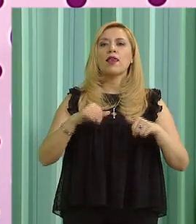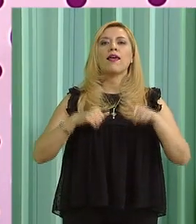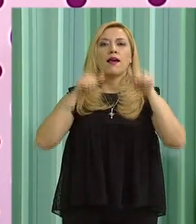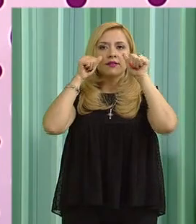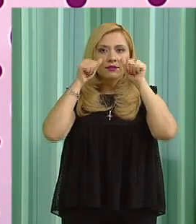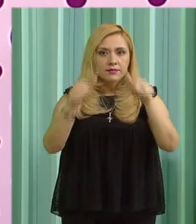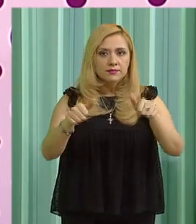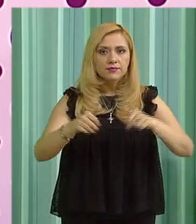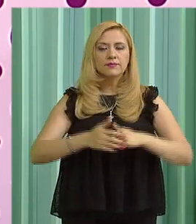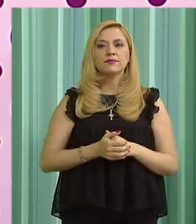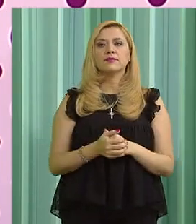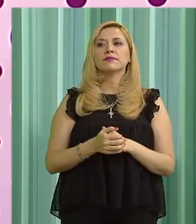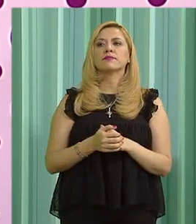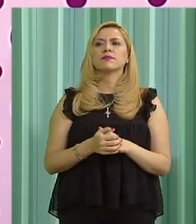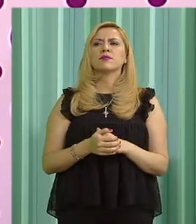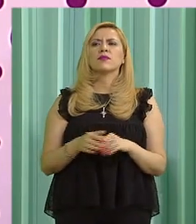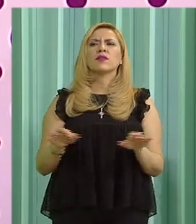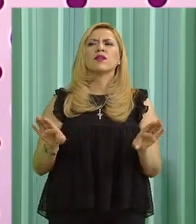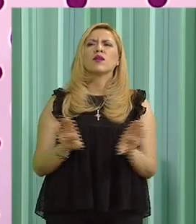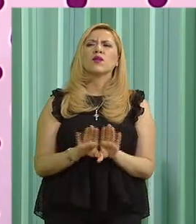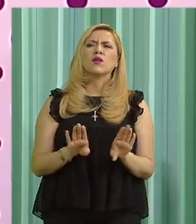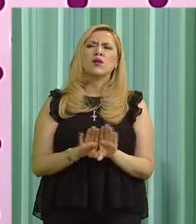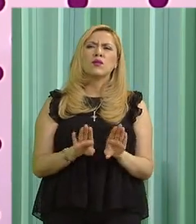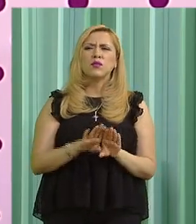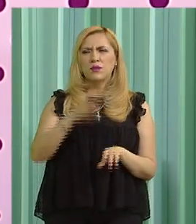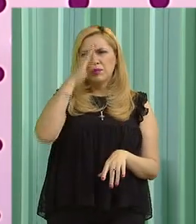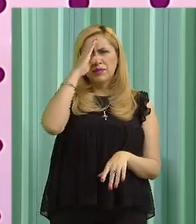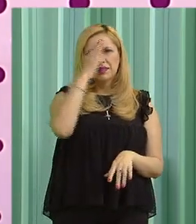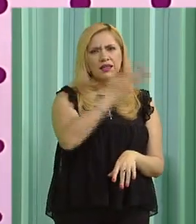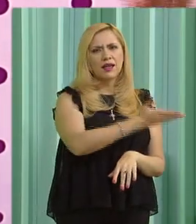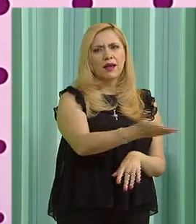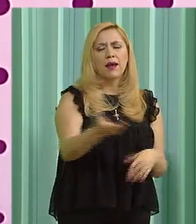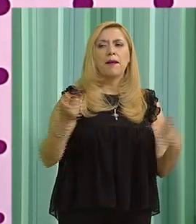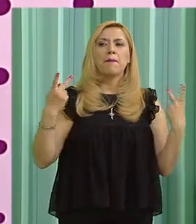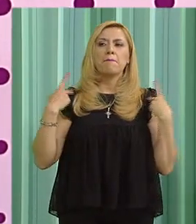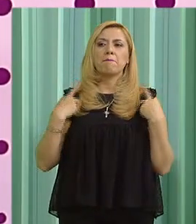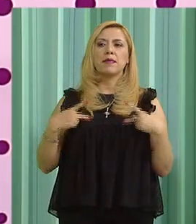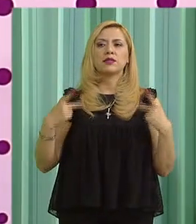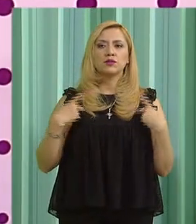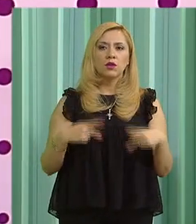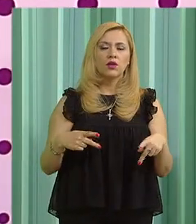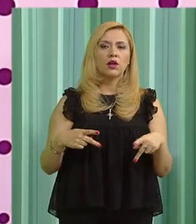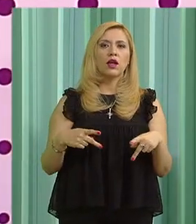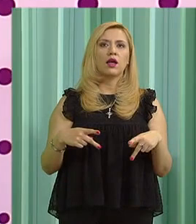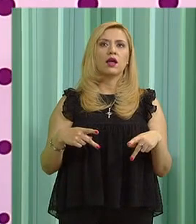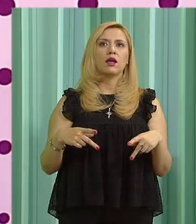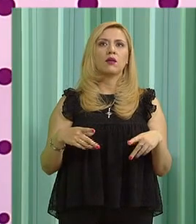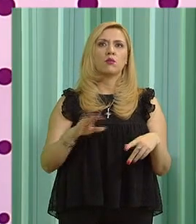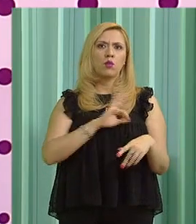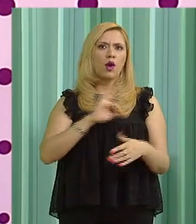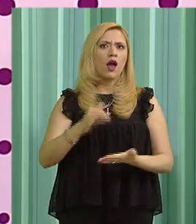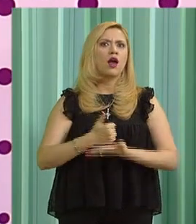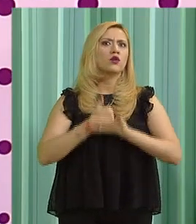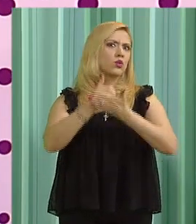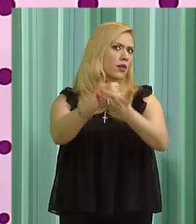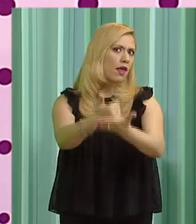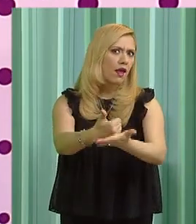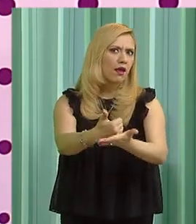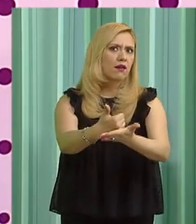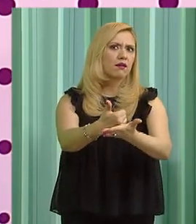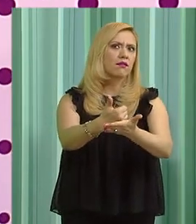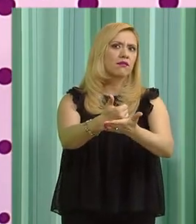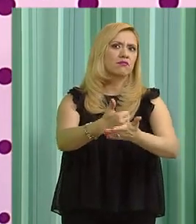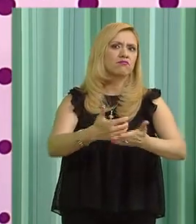Y con la pregunta que hacíamos, ¿cómo creen ustedes que una persona que no pertenece a una organización puede ayudar a tener esta empatía,